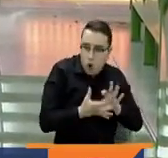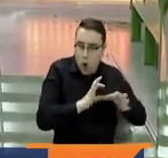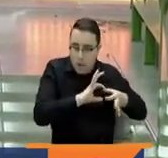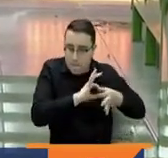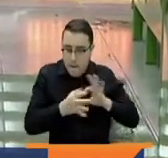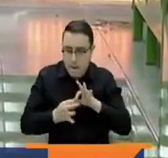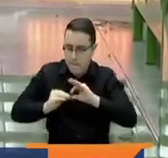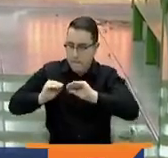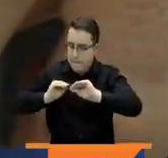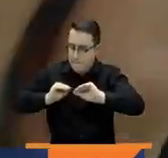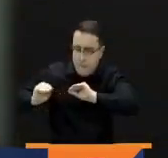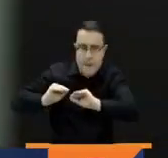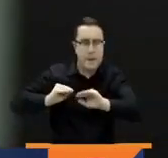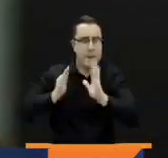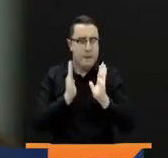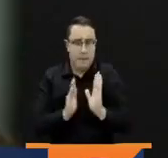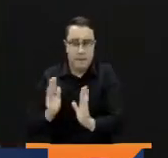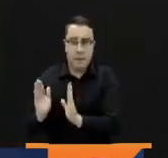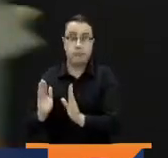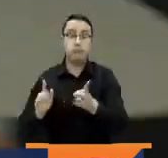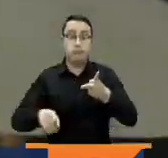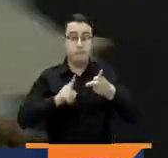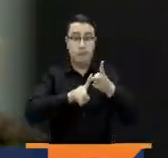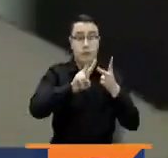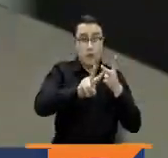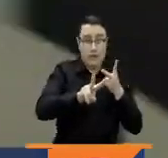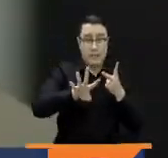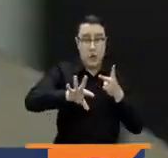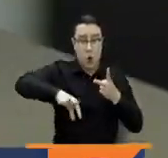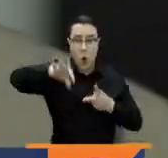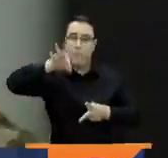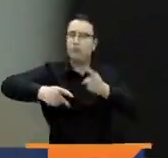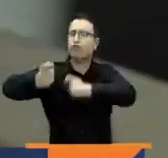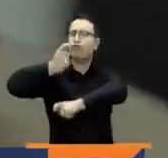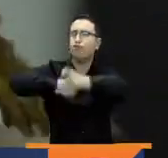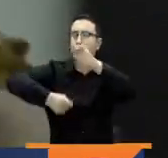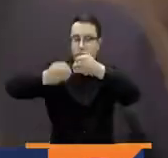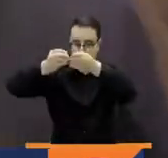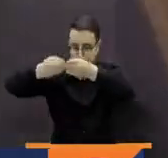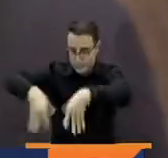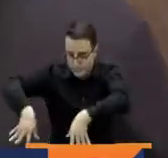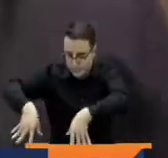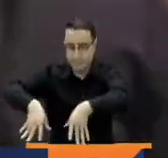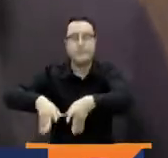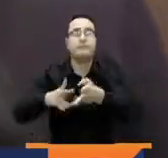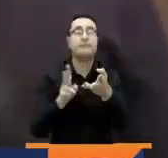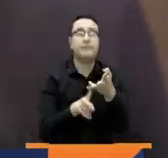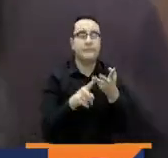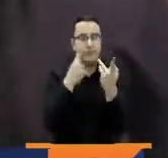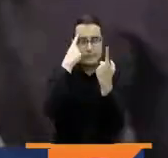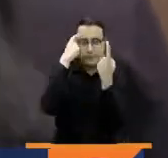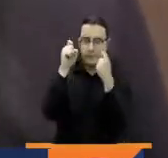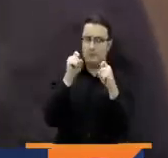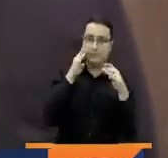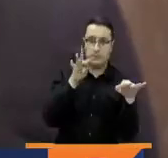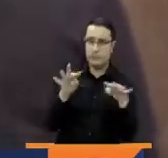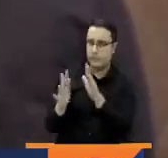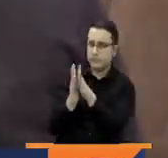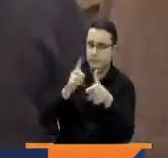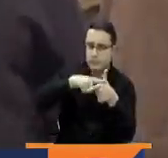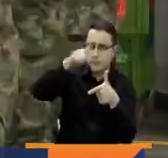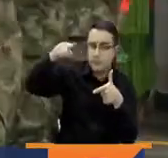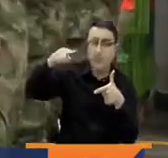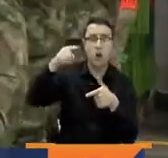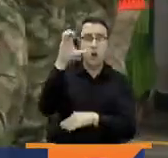Un 45% son desperdicios en el proceso de comercialización, una cifra que preocupa teniendo en cuenta la desnutrición en